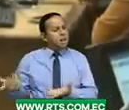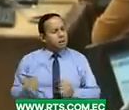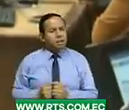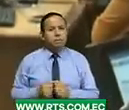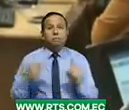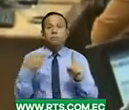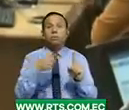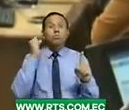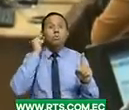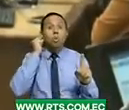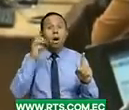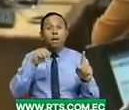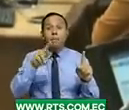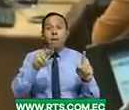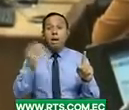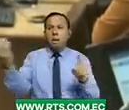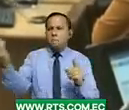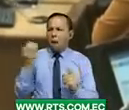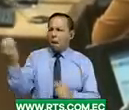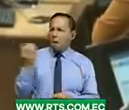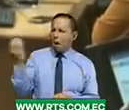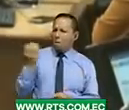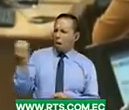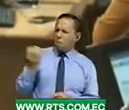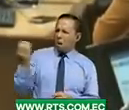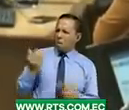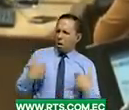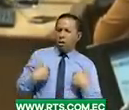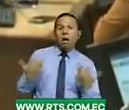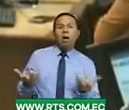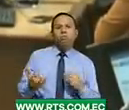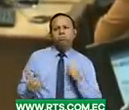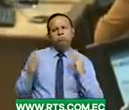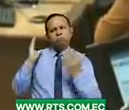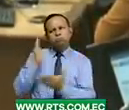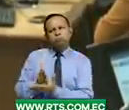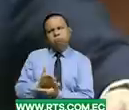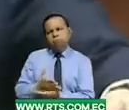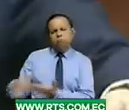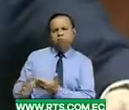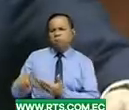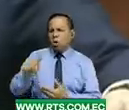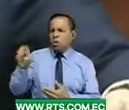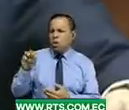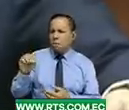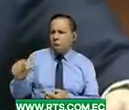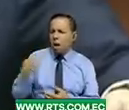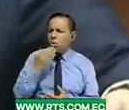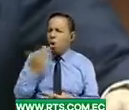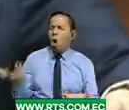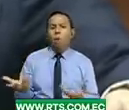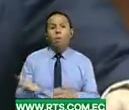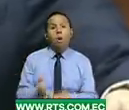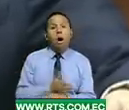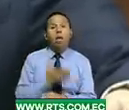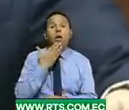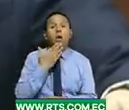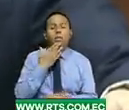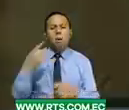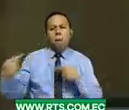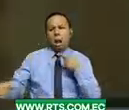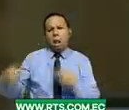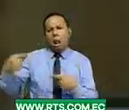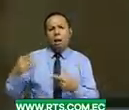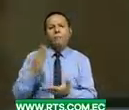no soportó más las acusaciones y reclamó desde su curul al legislador Zambrano. A pesar de los inconvenientes, el debate